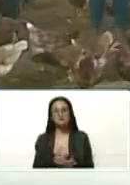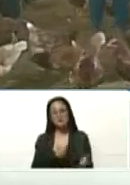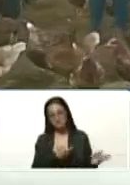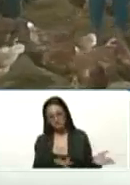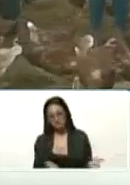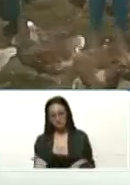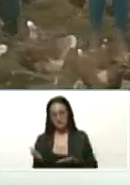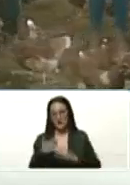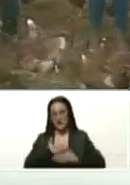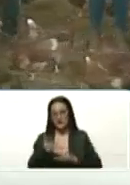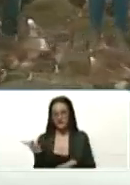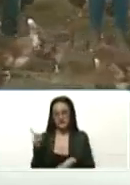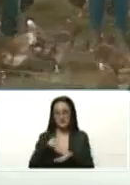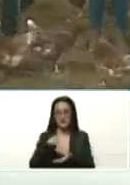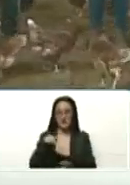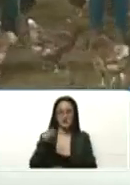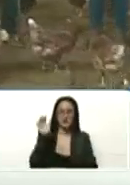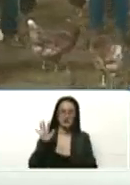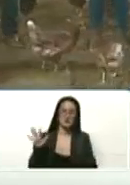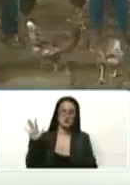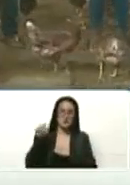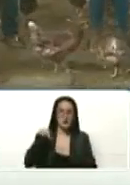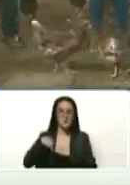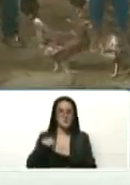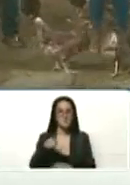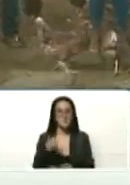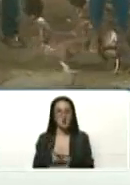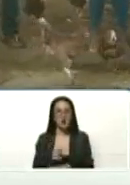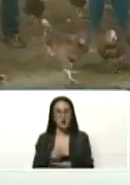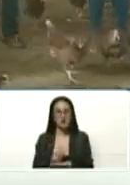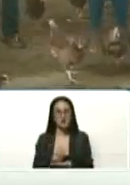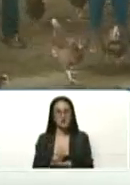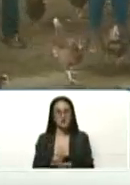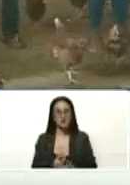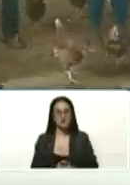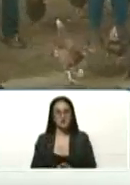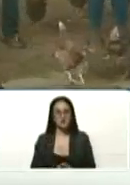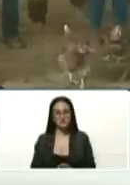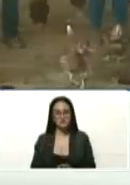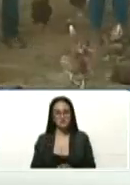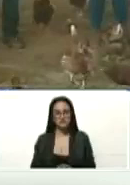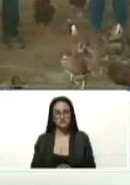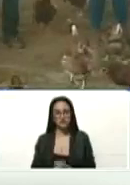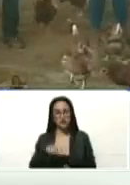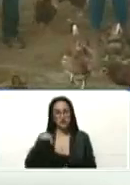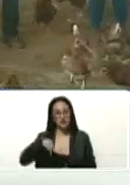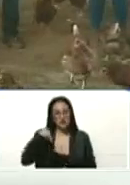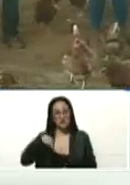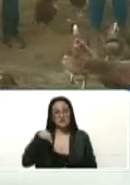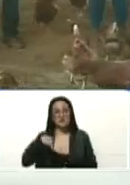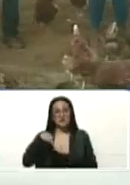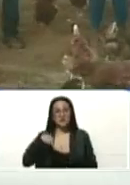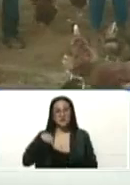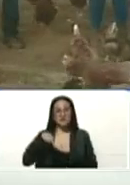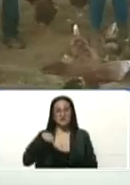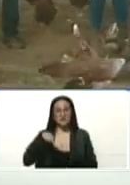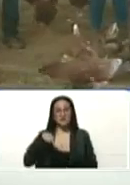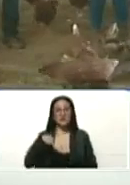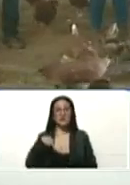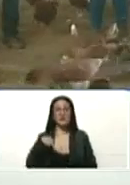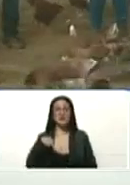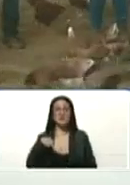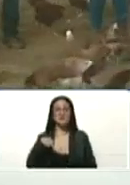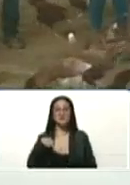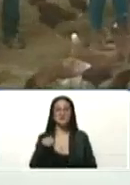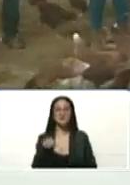casa, en estas llanuras orientales del estado de Monagas. Yo le comentaba a usted, presidente, que bueno, aquí en esta zona, específicamente